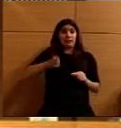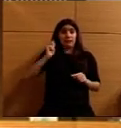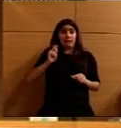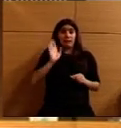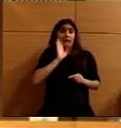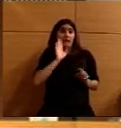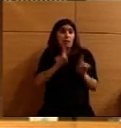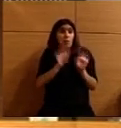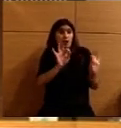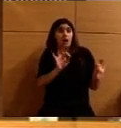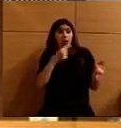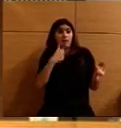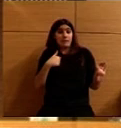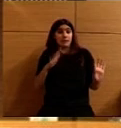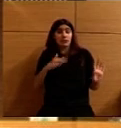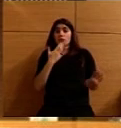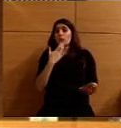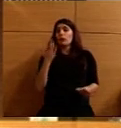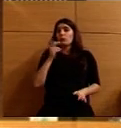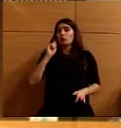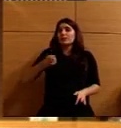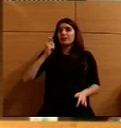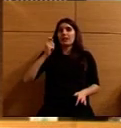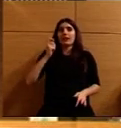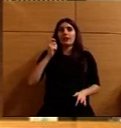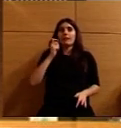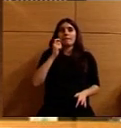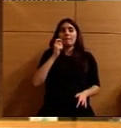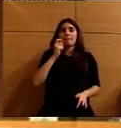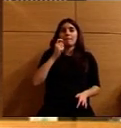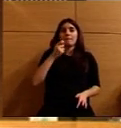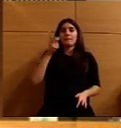como usted ha hecho. Por ejemplo, la sentencia del